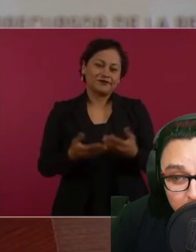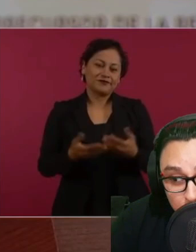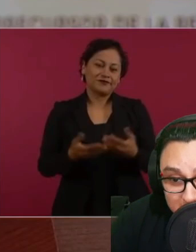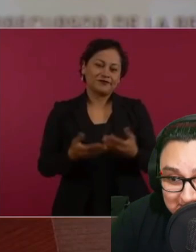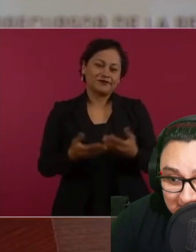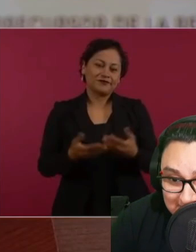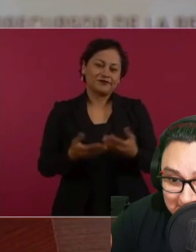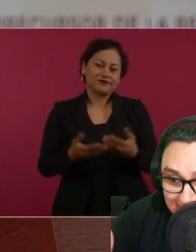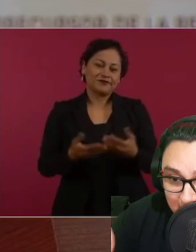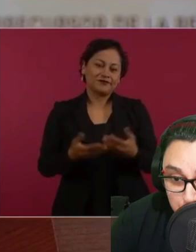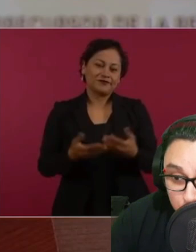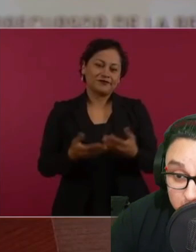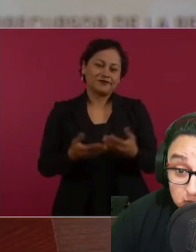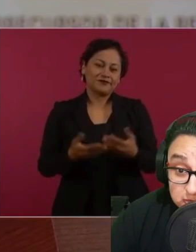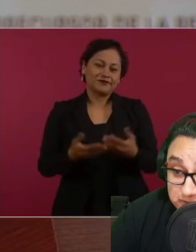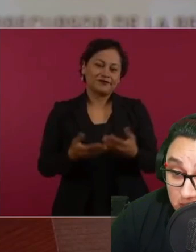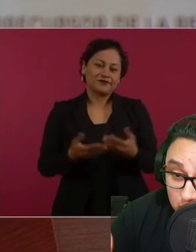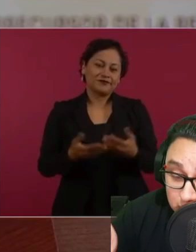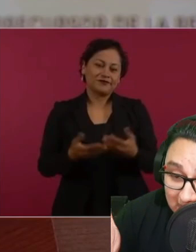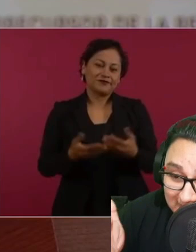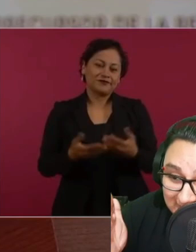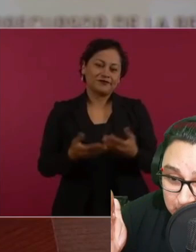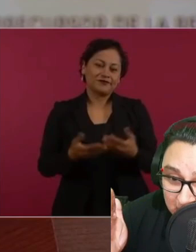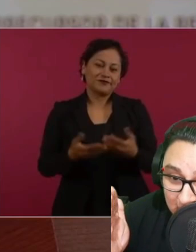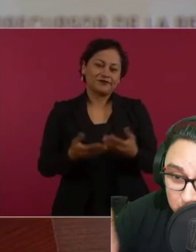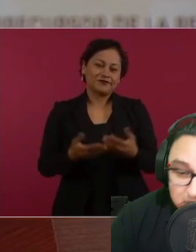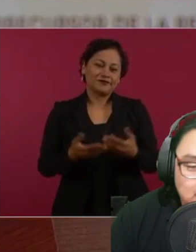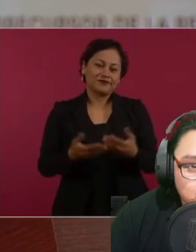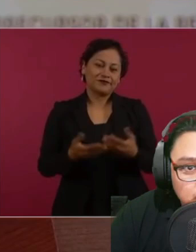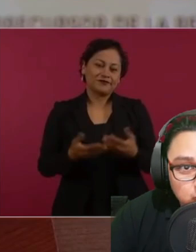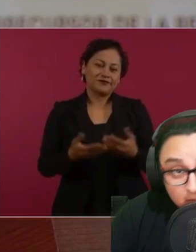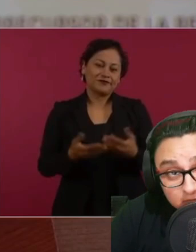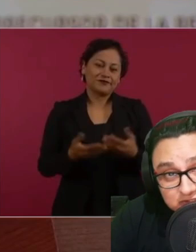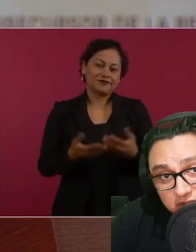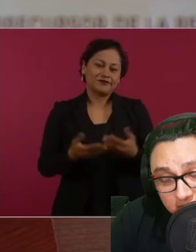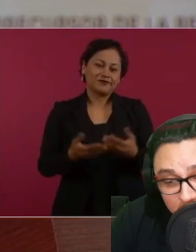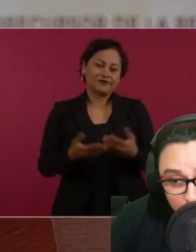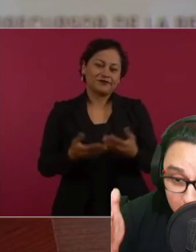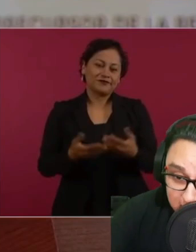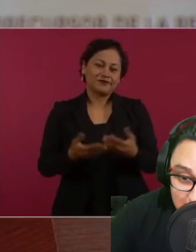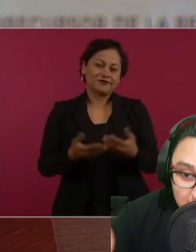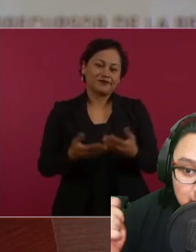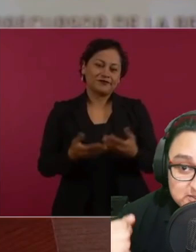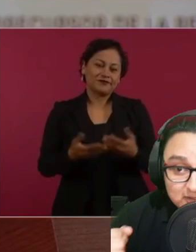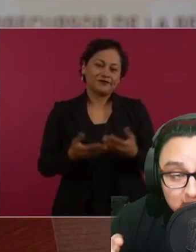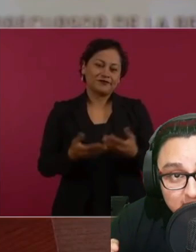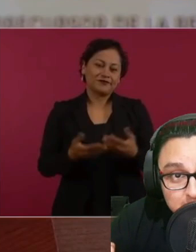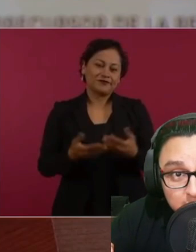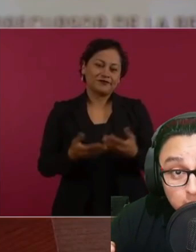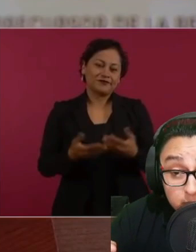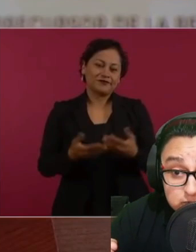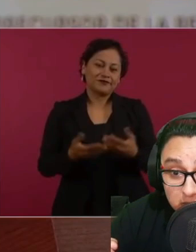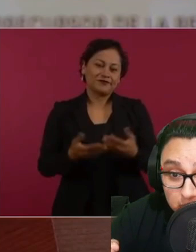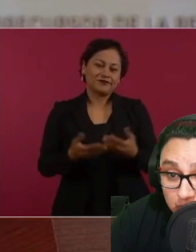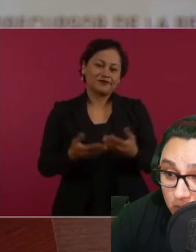periodistas y reporteros con tal de llevarle la contra la jefa de gobierno de la Ciudad de México y también al presidente Andrés